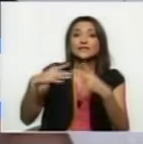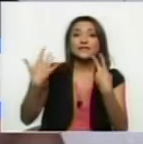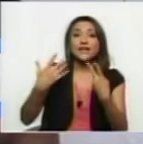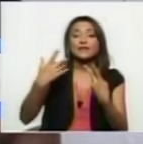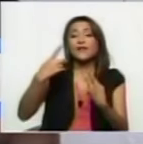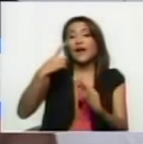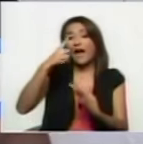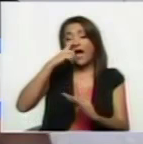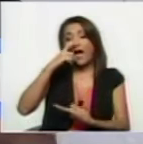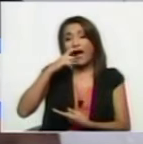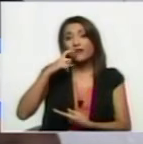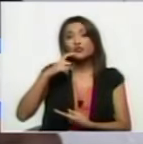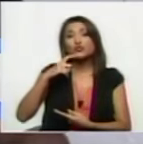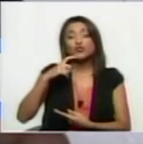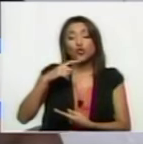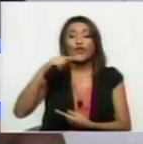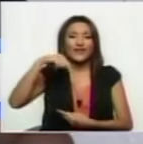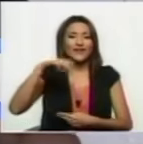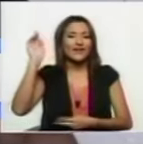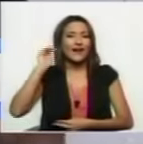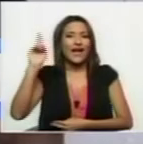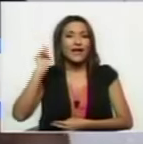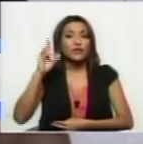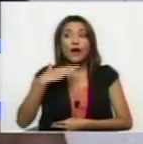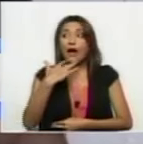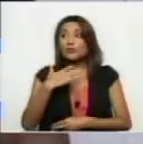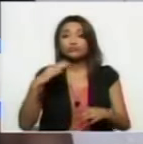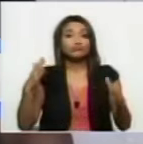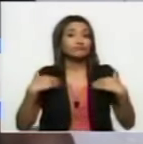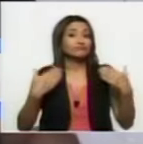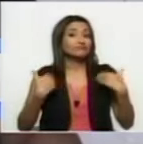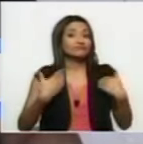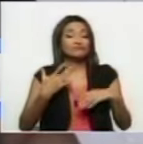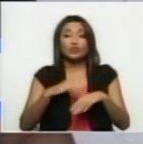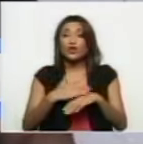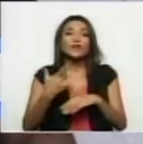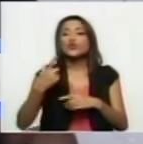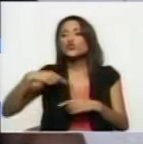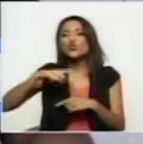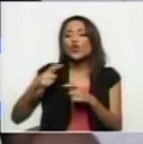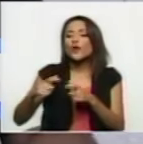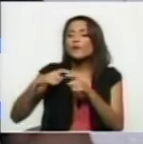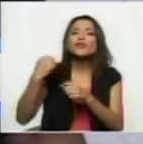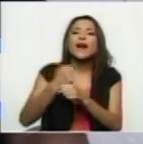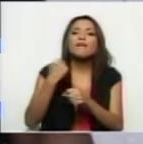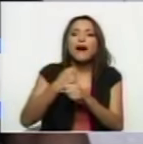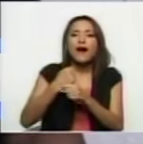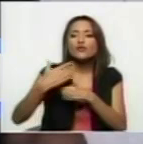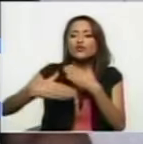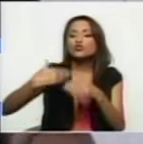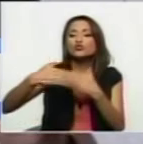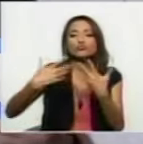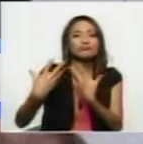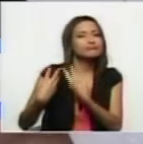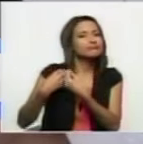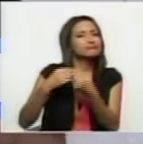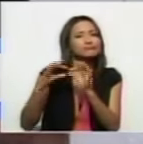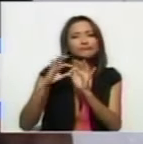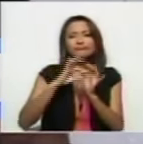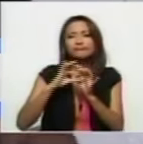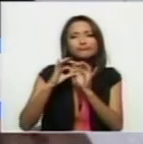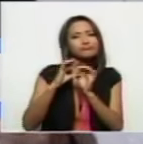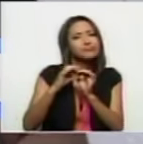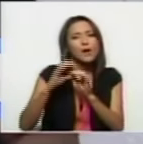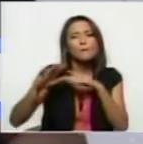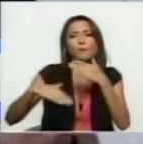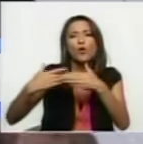de Alba Ciudad 96.3 FM es un motivo de celebración, ya que somos un equipo que hemos venido trabajando juntos,